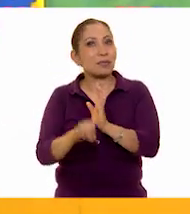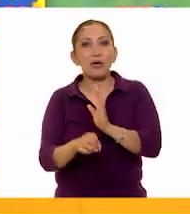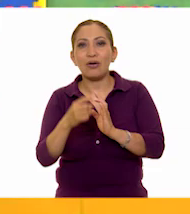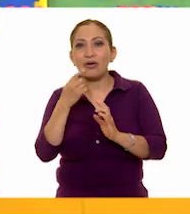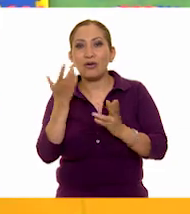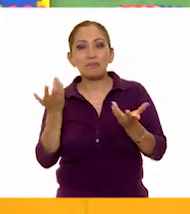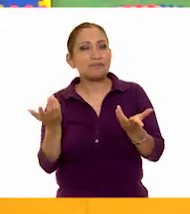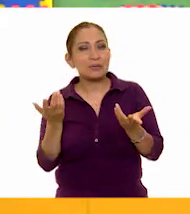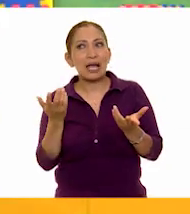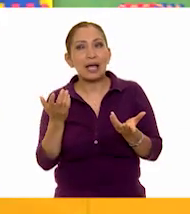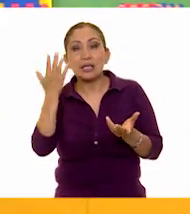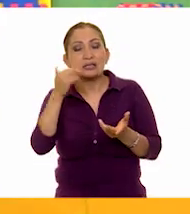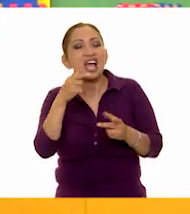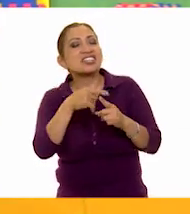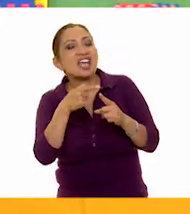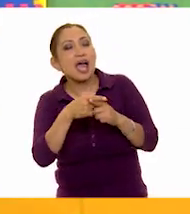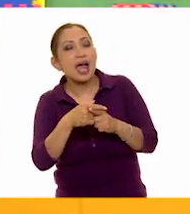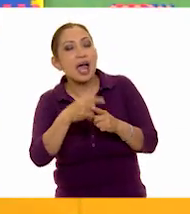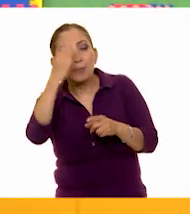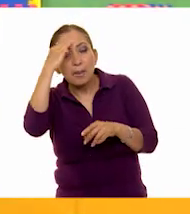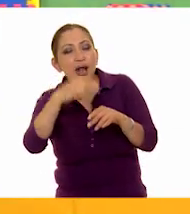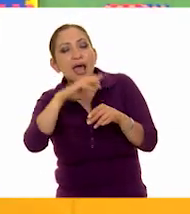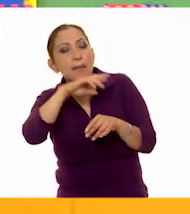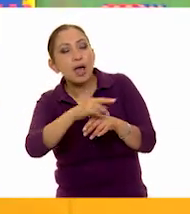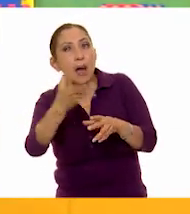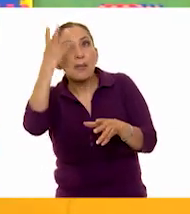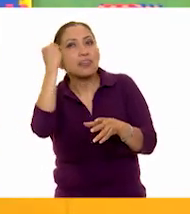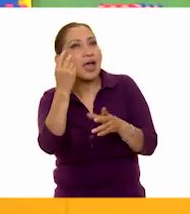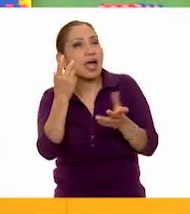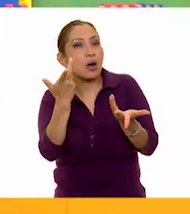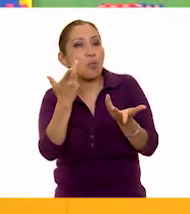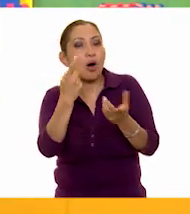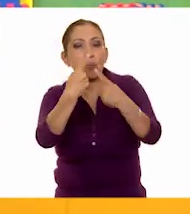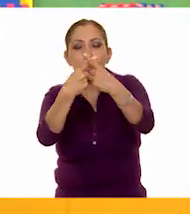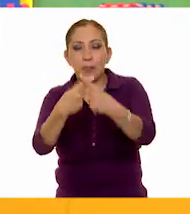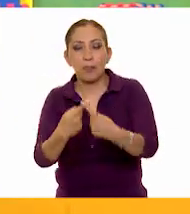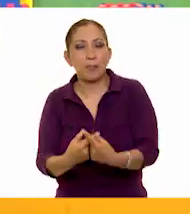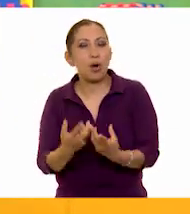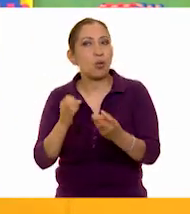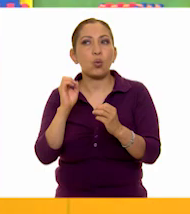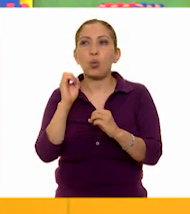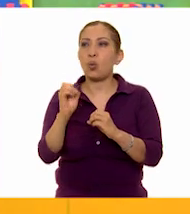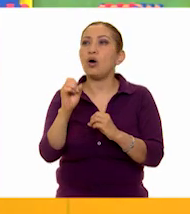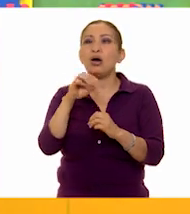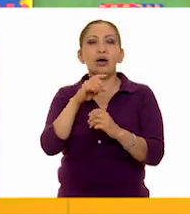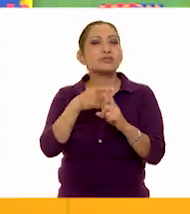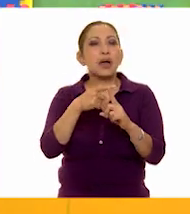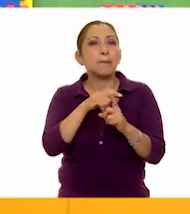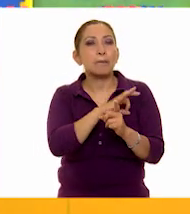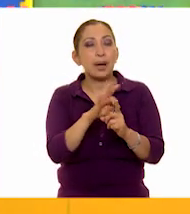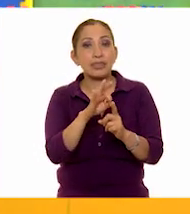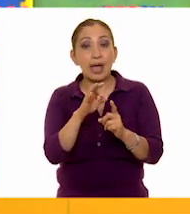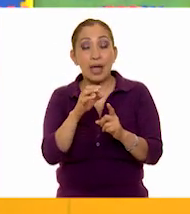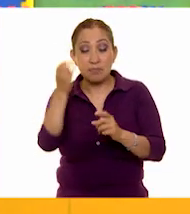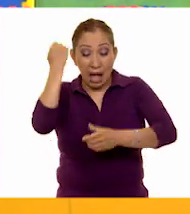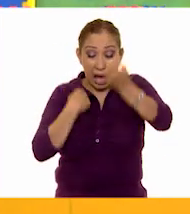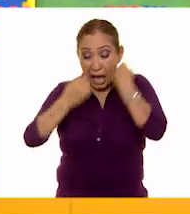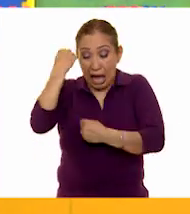ejemplo, ya sé, ¿quién se podía aprender algo? Como, no sé, una tabla de multiplicar. O ¿quién se podía poner más